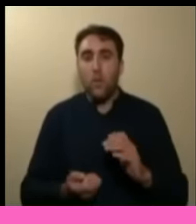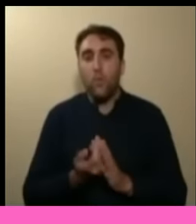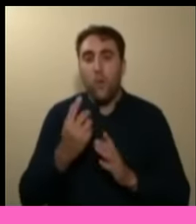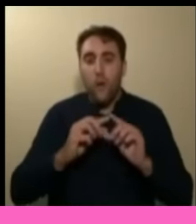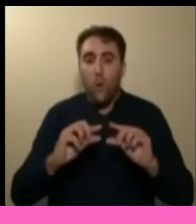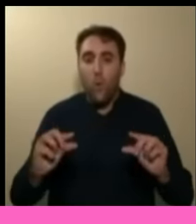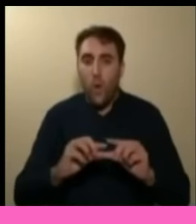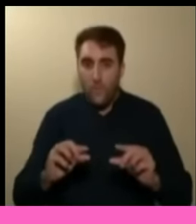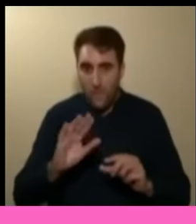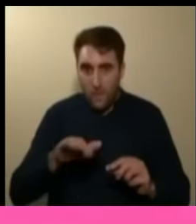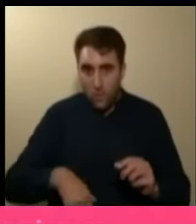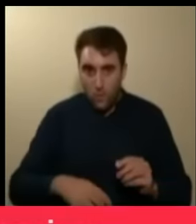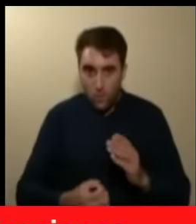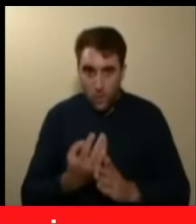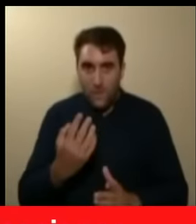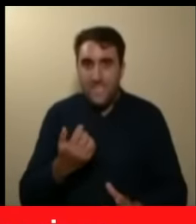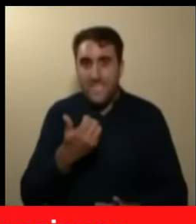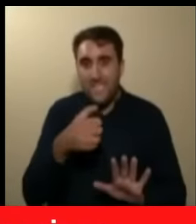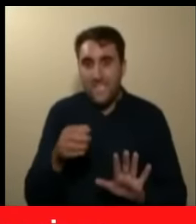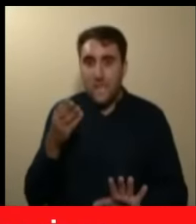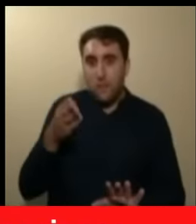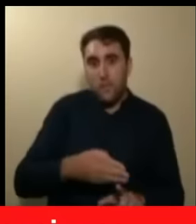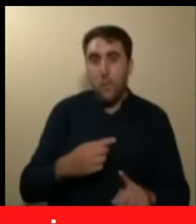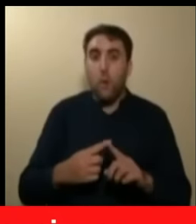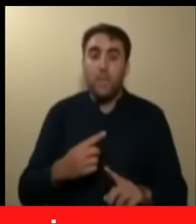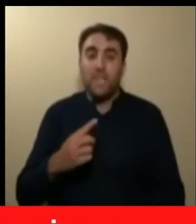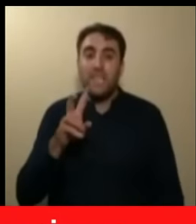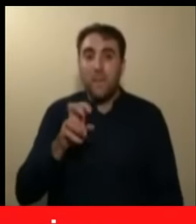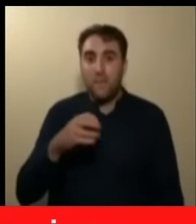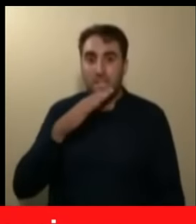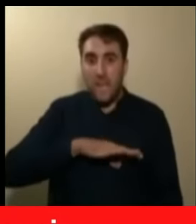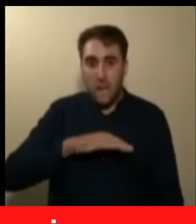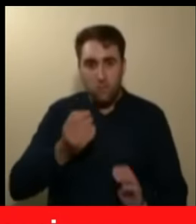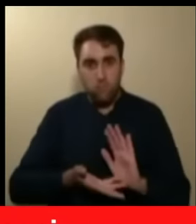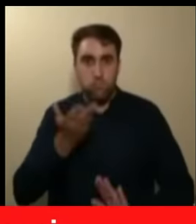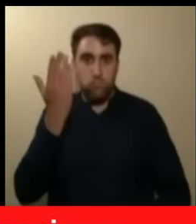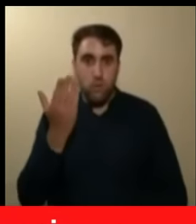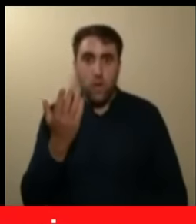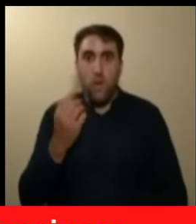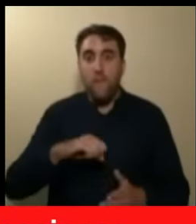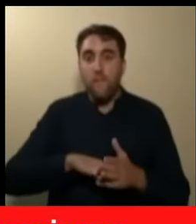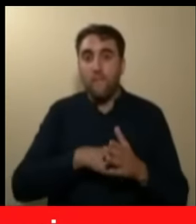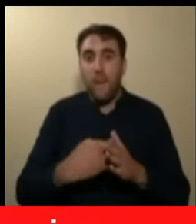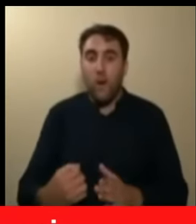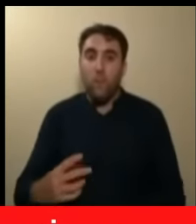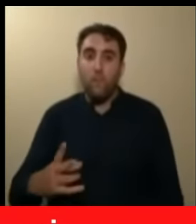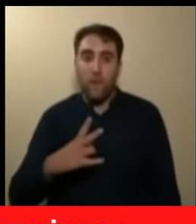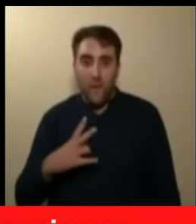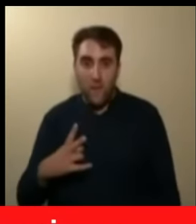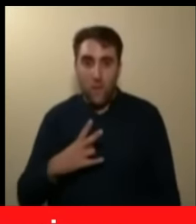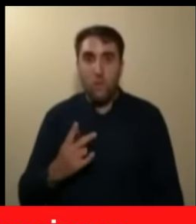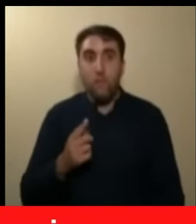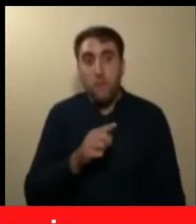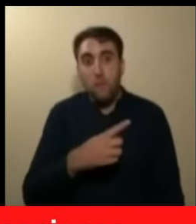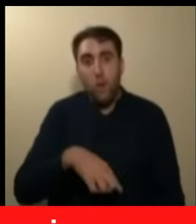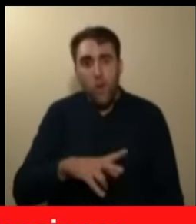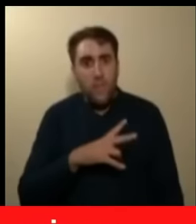un 60% justamente de cuentas por salarios y que los bancos privados están diciendo de que han aumentado más de